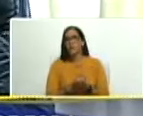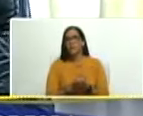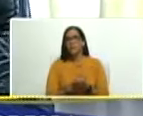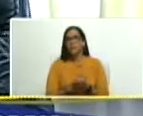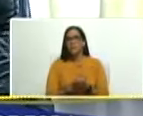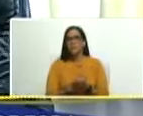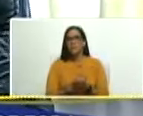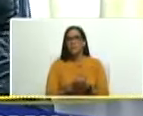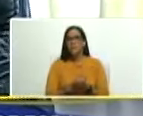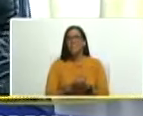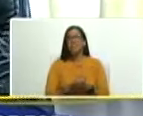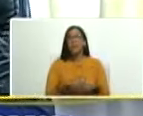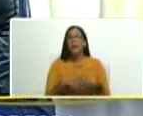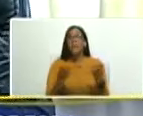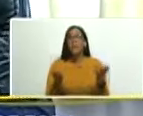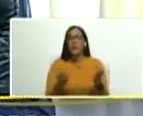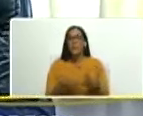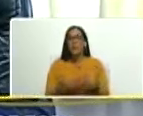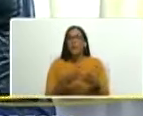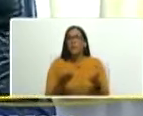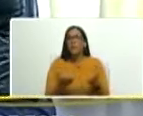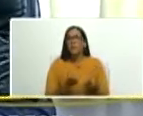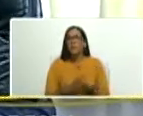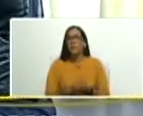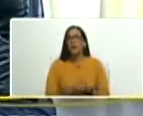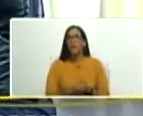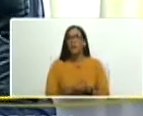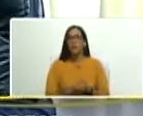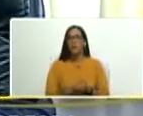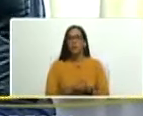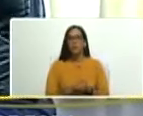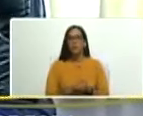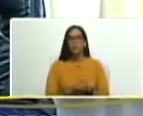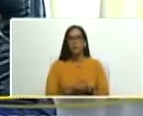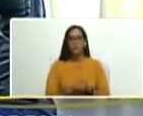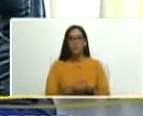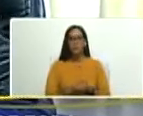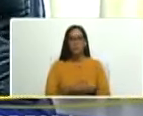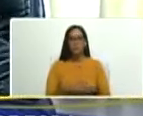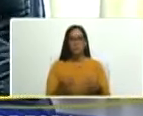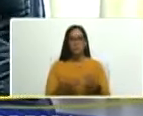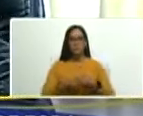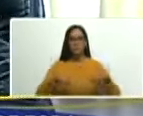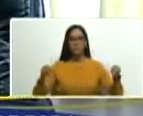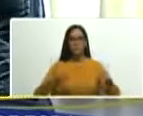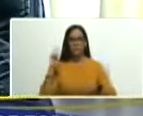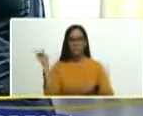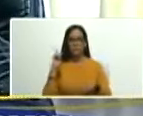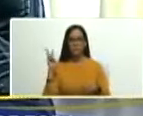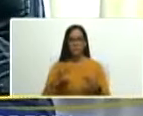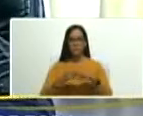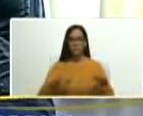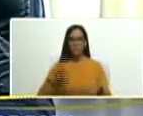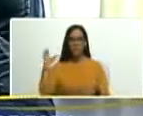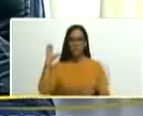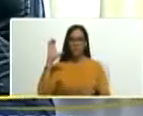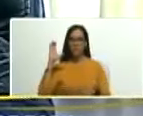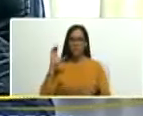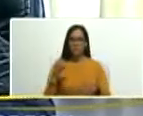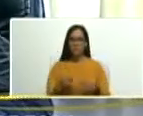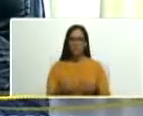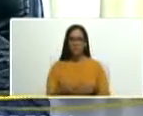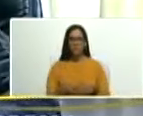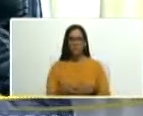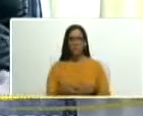fue Augusto Mijares y el afirmativo venezolano en cada territorio de este país. Y bueno, eso